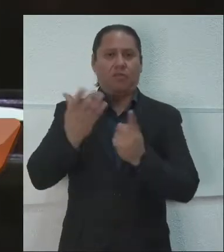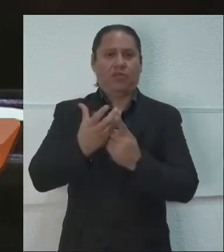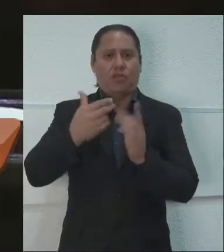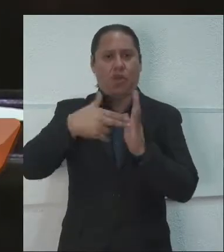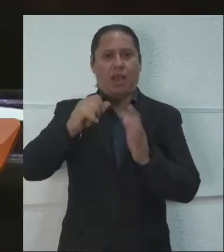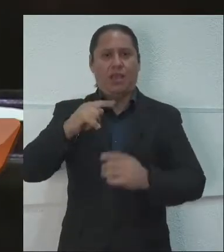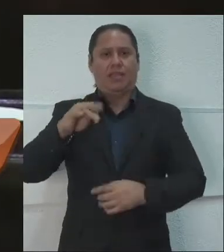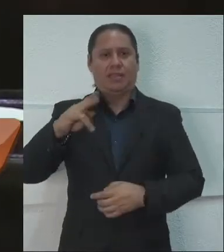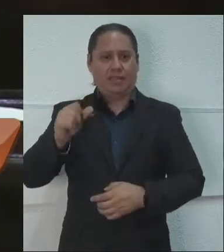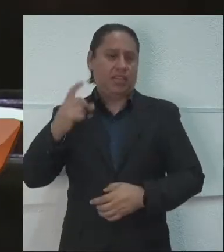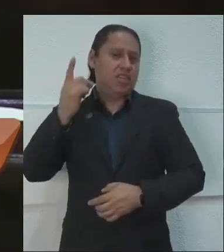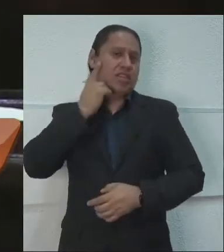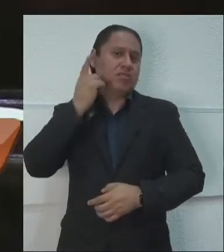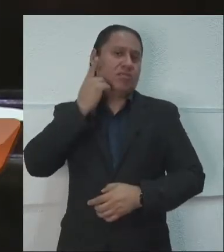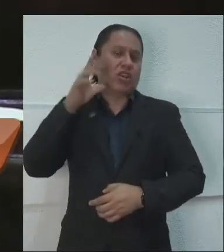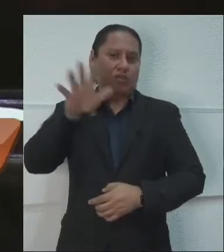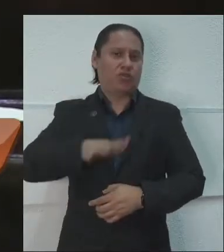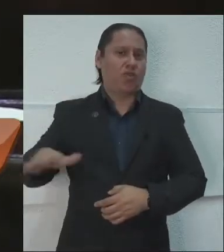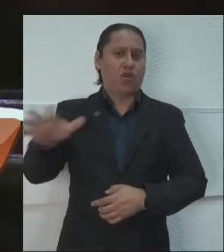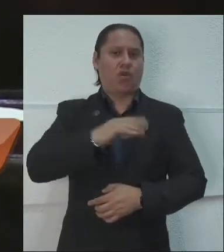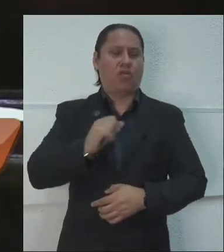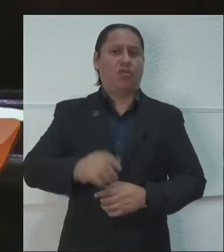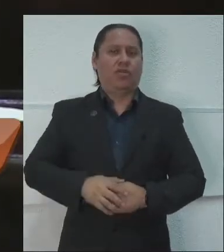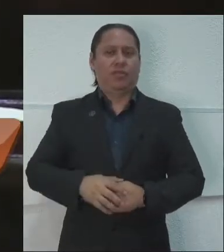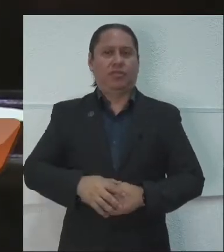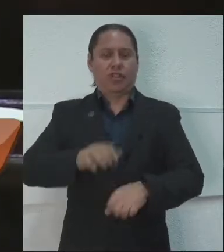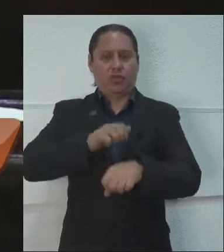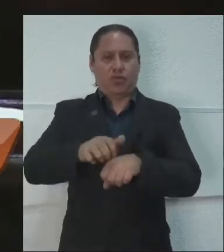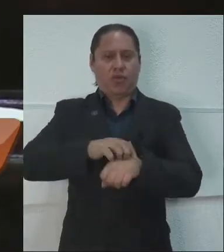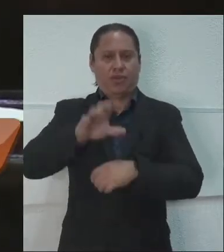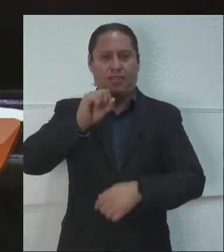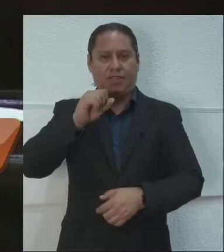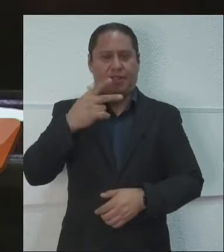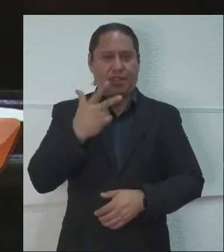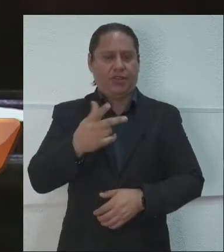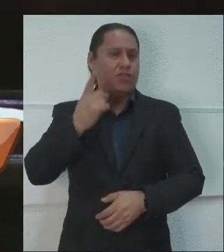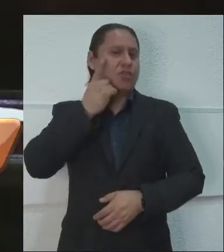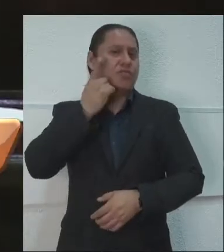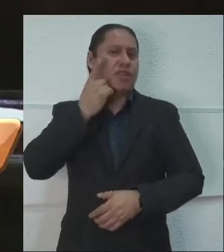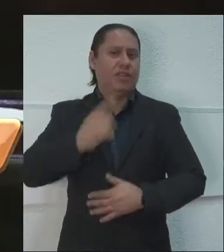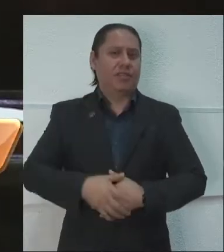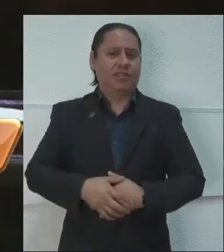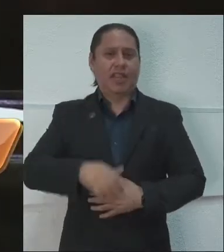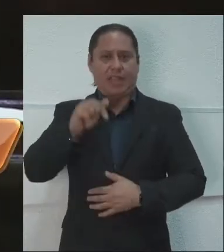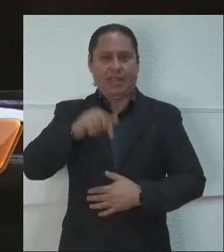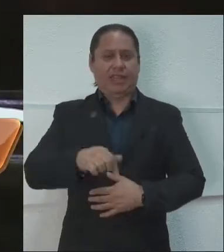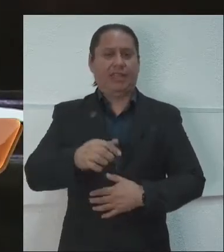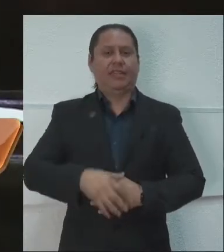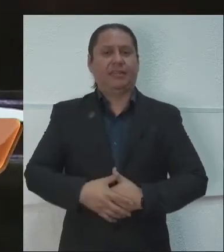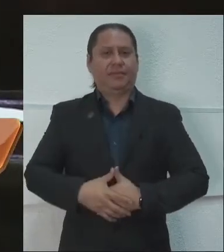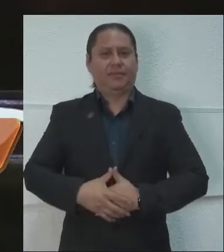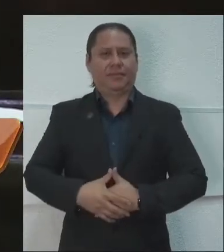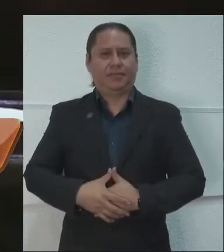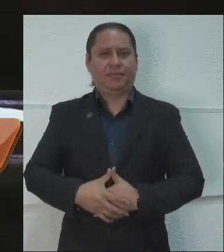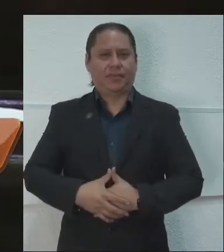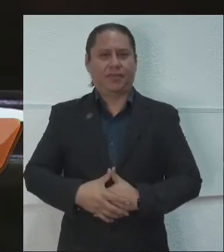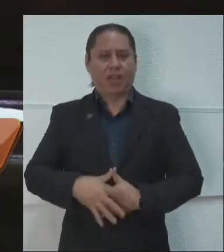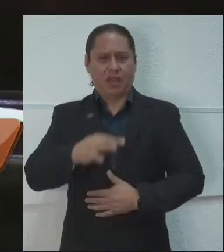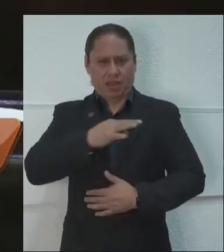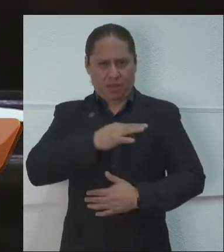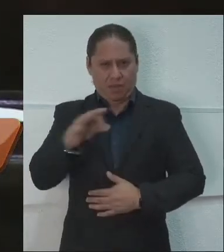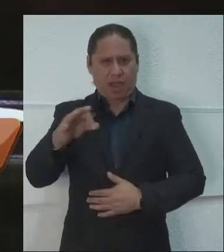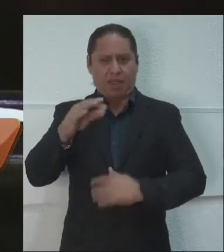Hacienda, a las diputadas y diputados integrantes de la 68ª Legislatura del Estado de Chiapas,